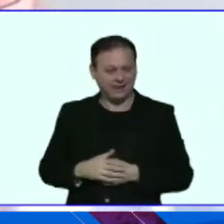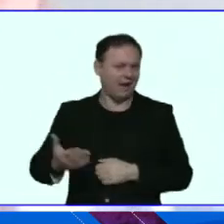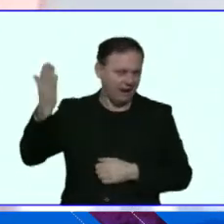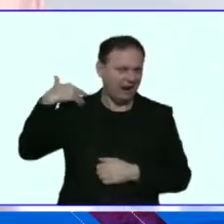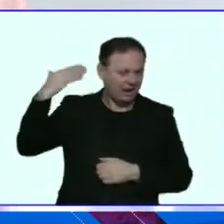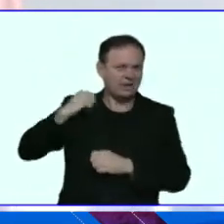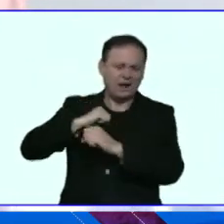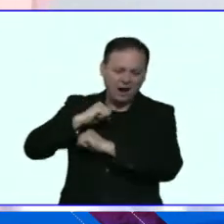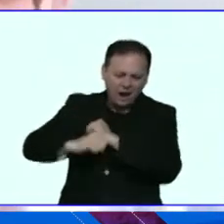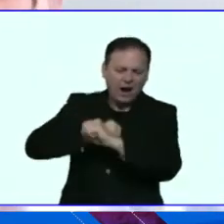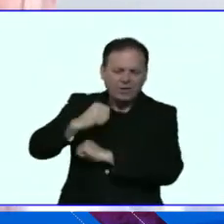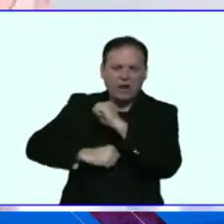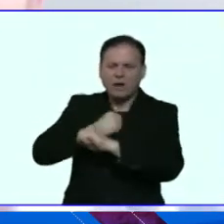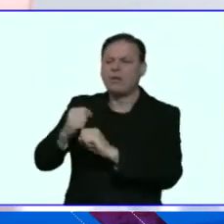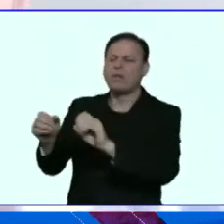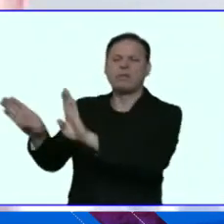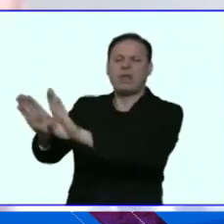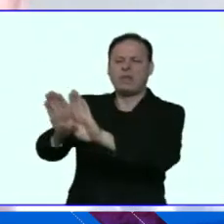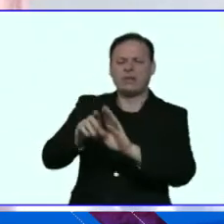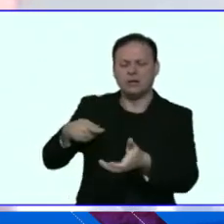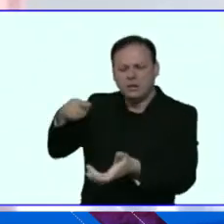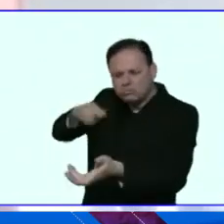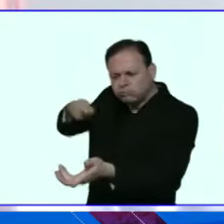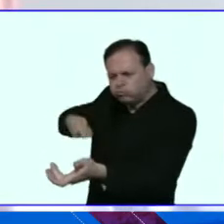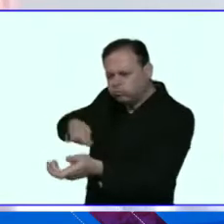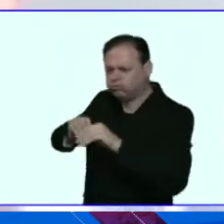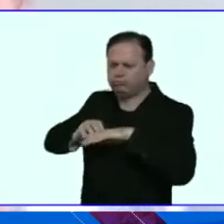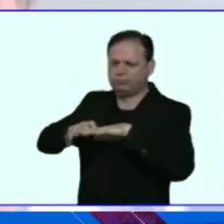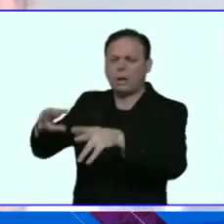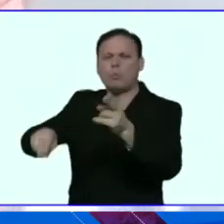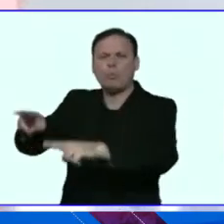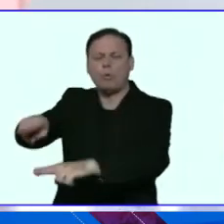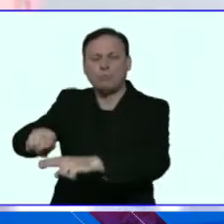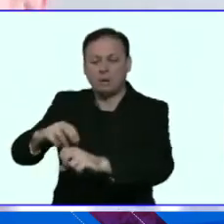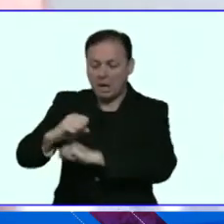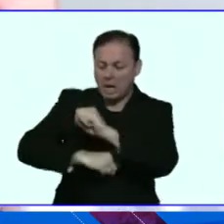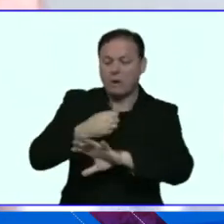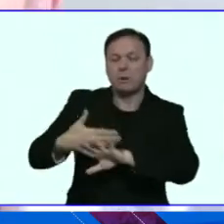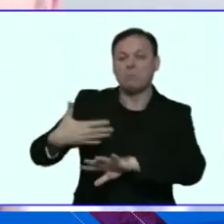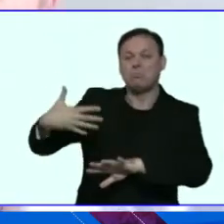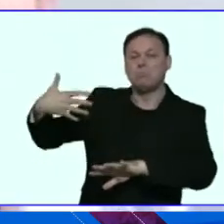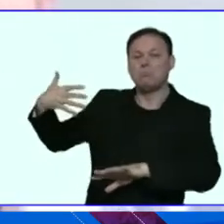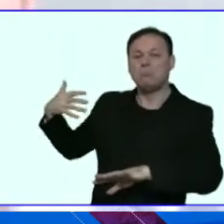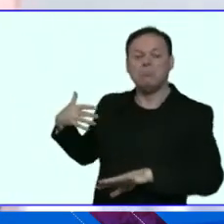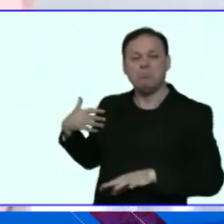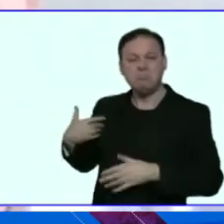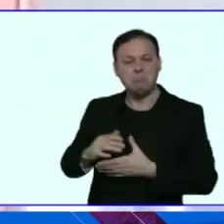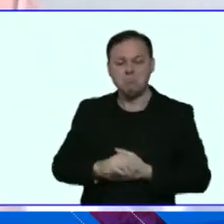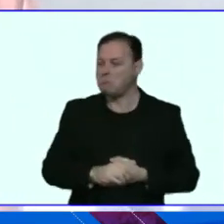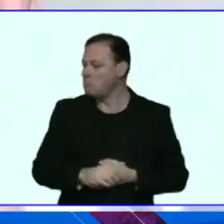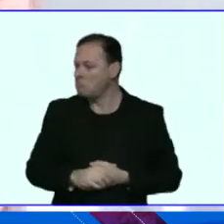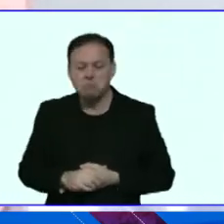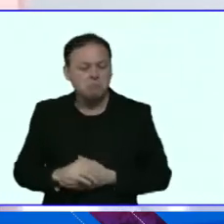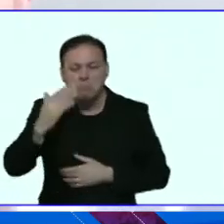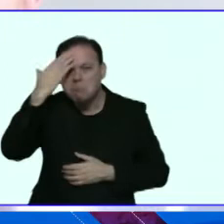las salas y se fumiga, pero eso no ha pasado en estos años. Ya sabemos por qué, pero no hay ni un atisbo de que ocurra